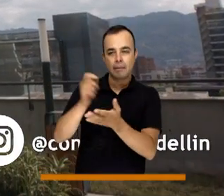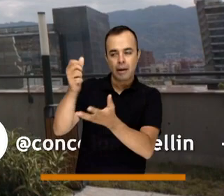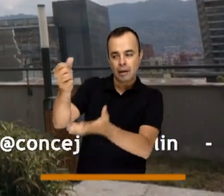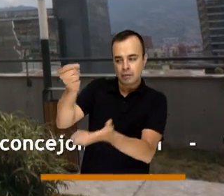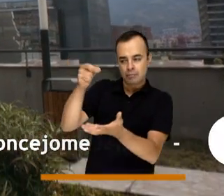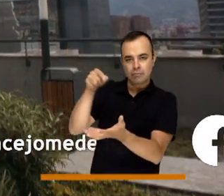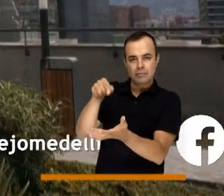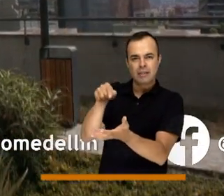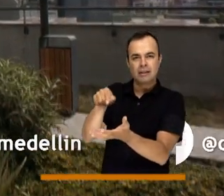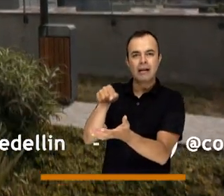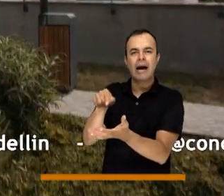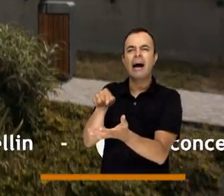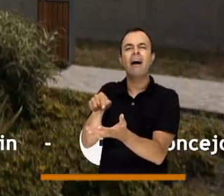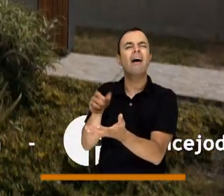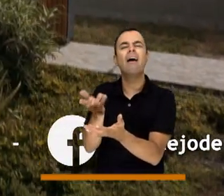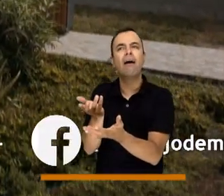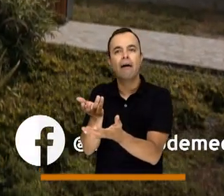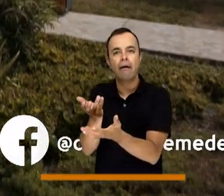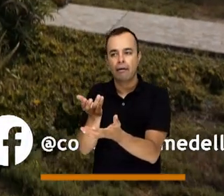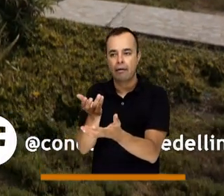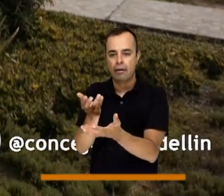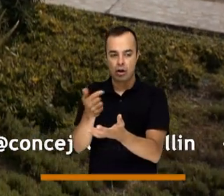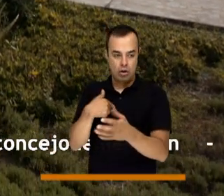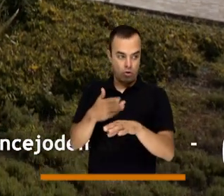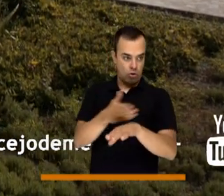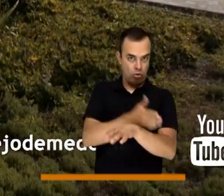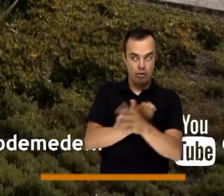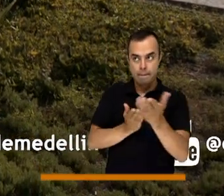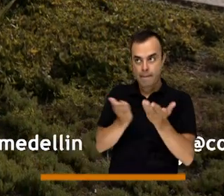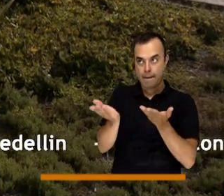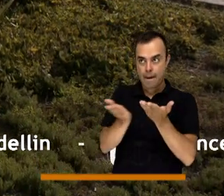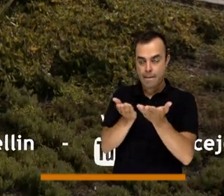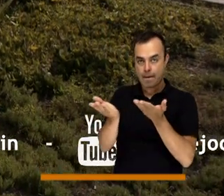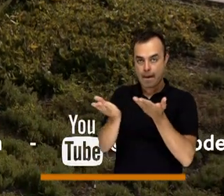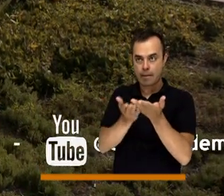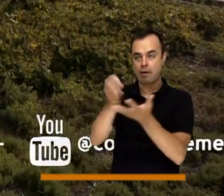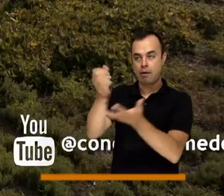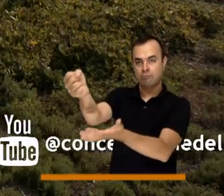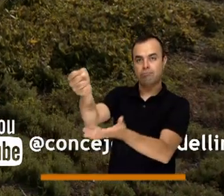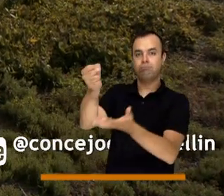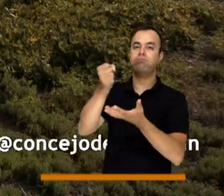Esos recursos son ambos por concurso, entonces eso significa que